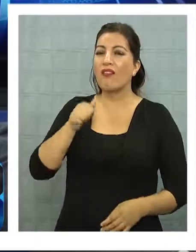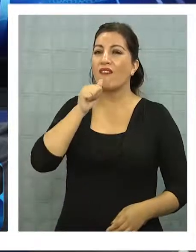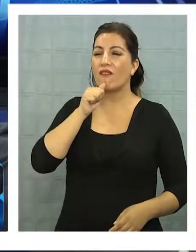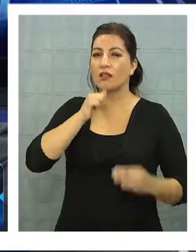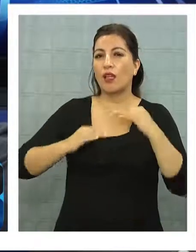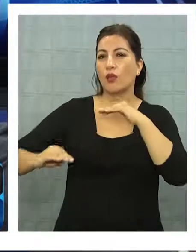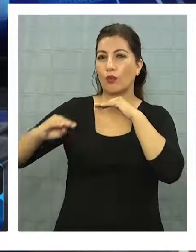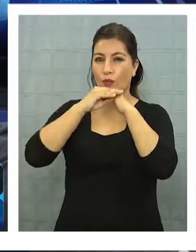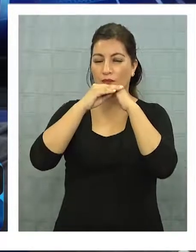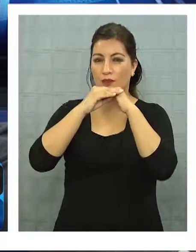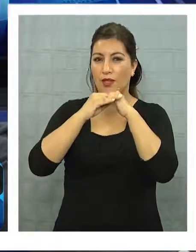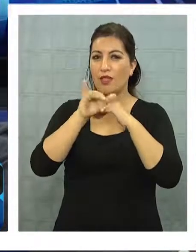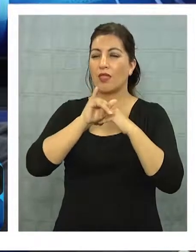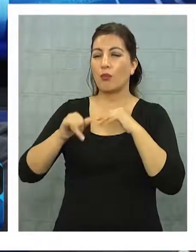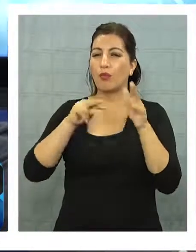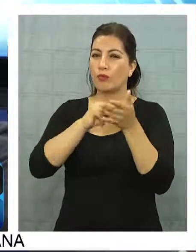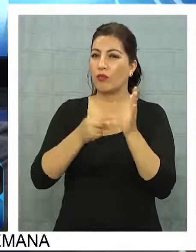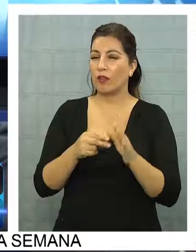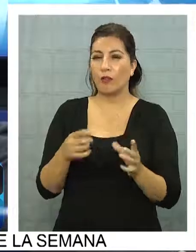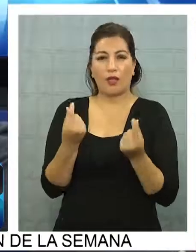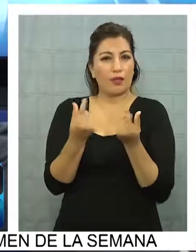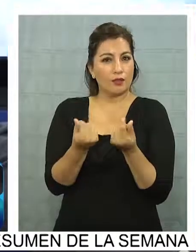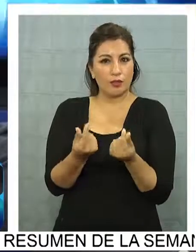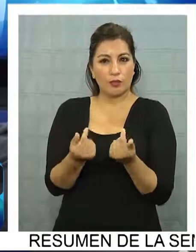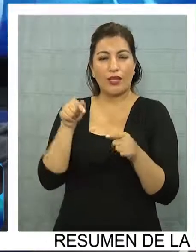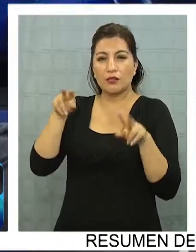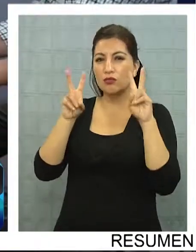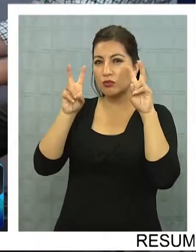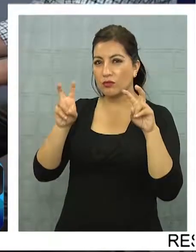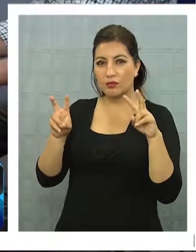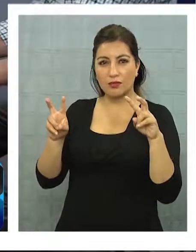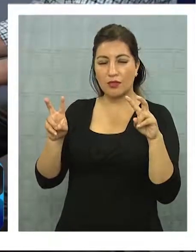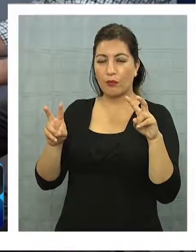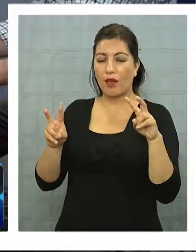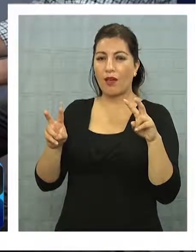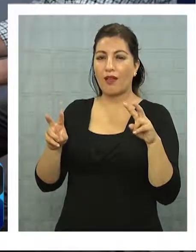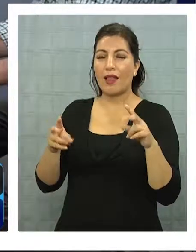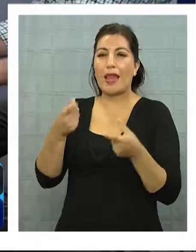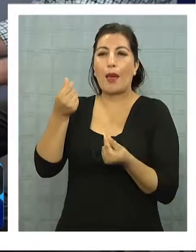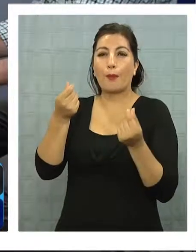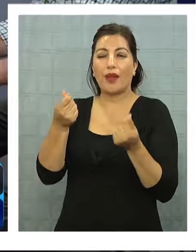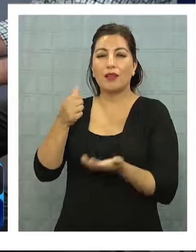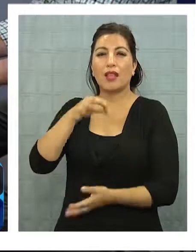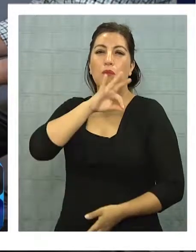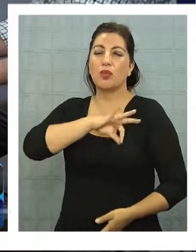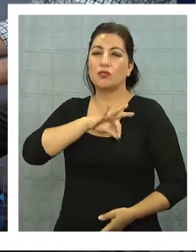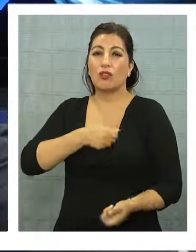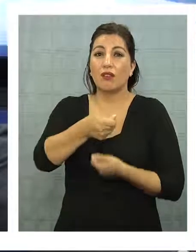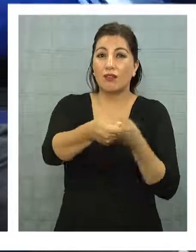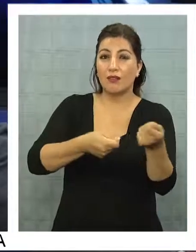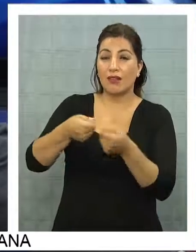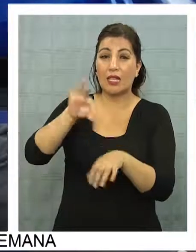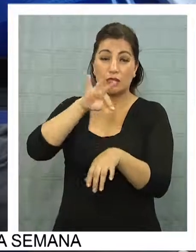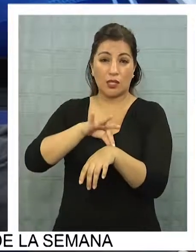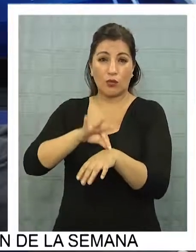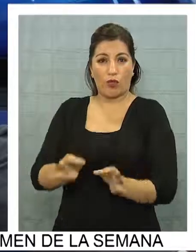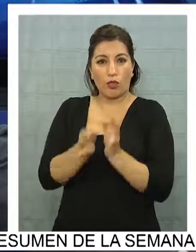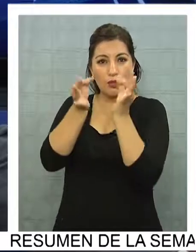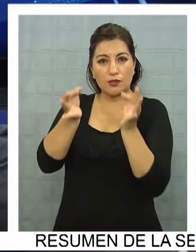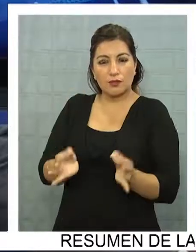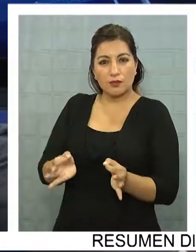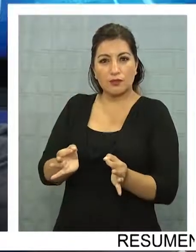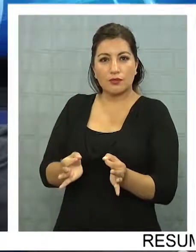el gobierno que viene, y ahí ya la pregunta usted como precandidato, es si hay que volver a foja cero, o hay que seguir profundizando las reformas. Bueno, mire, yo creo